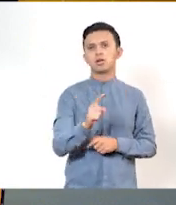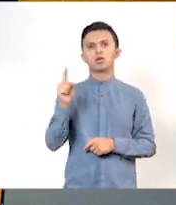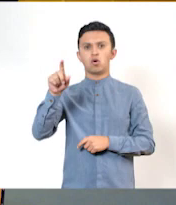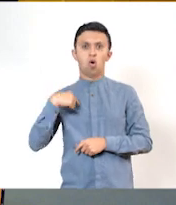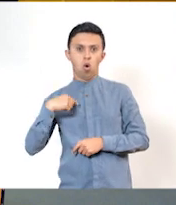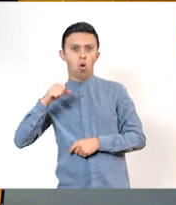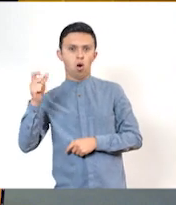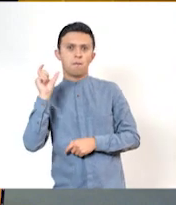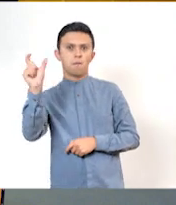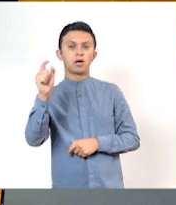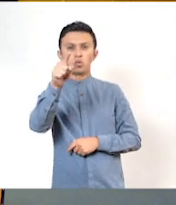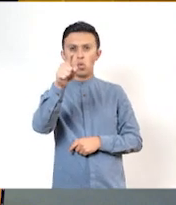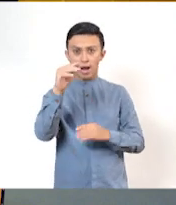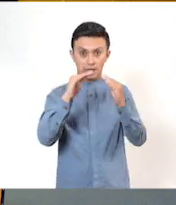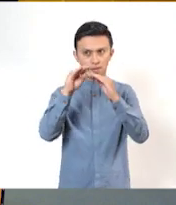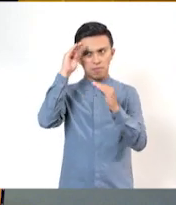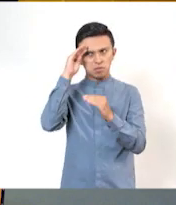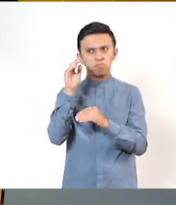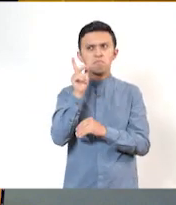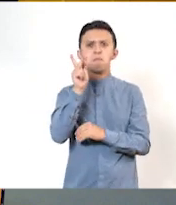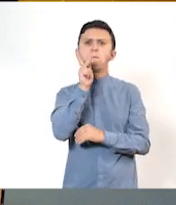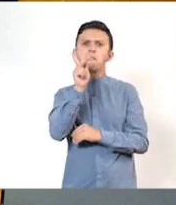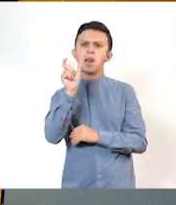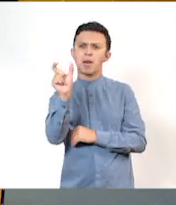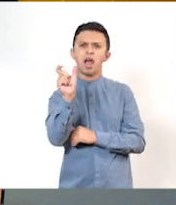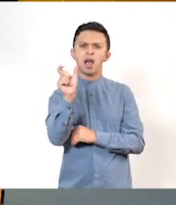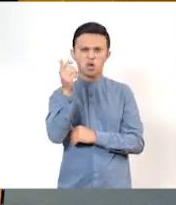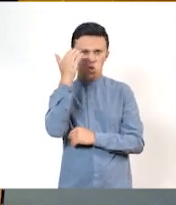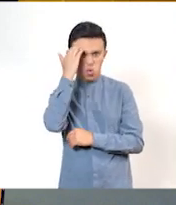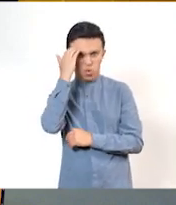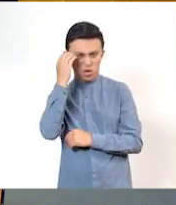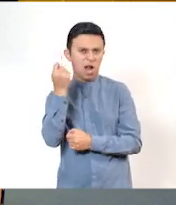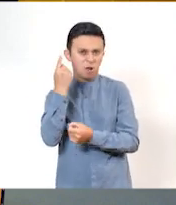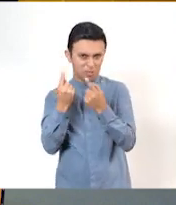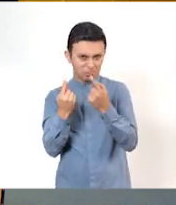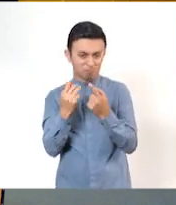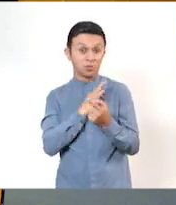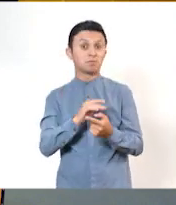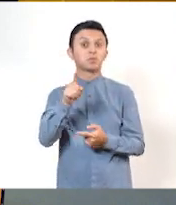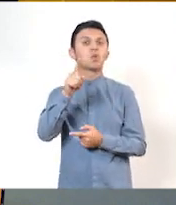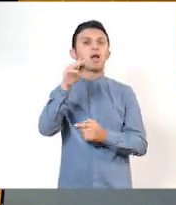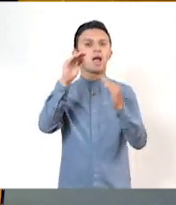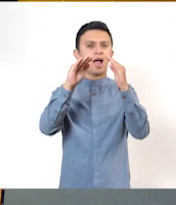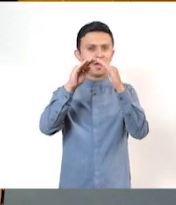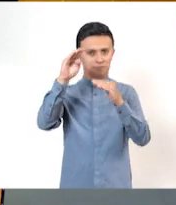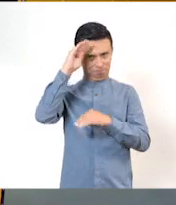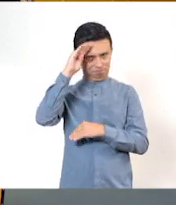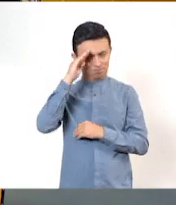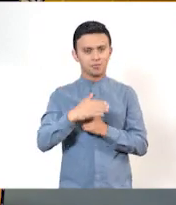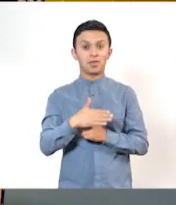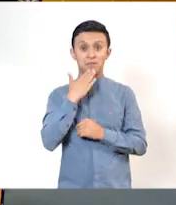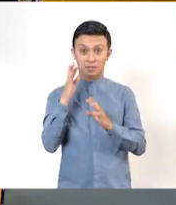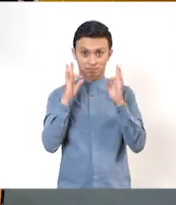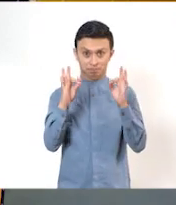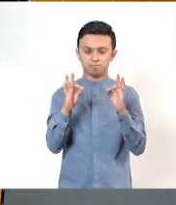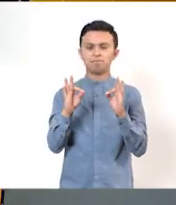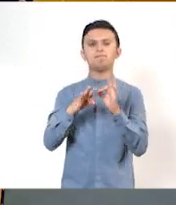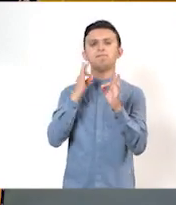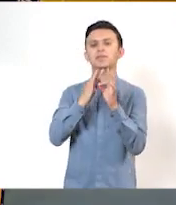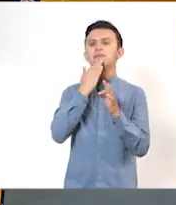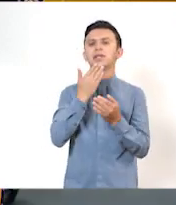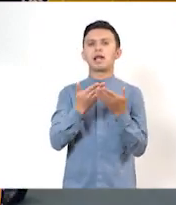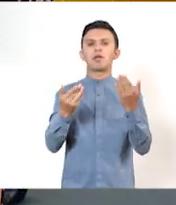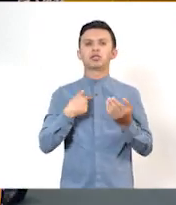en casa piensen si saben alguna. ¿Les parece bien? Muy bien. Perfecto. Entonces, A ver,